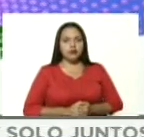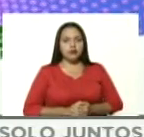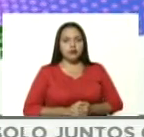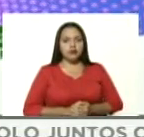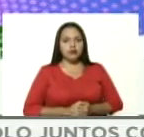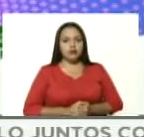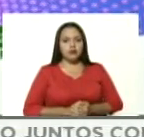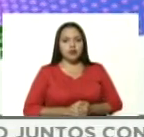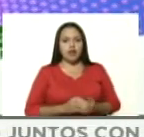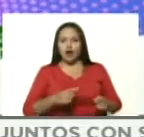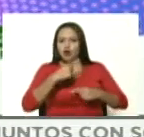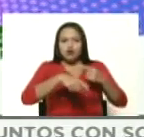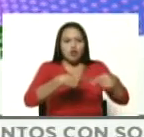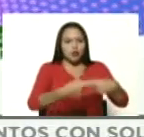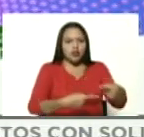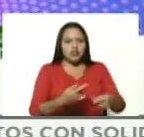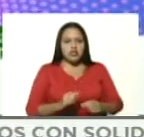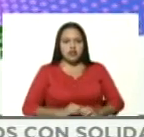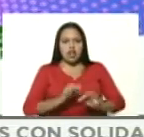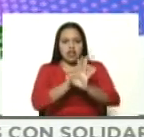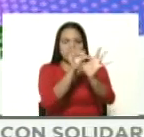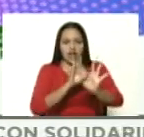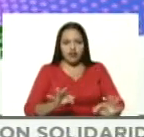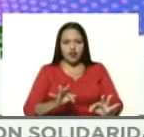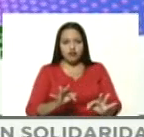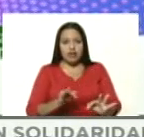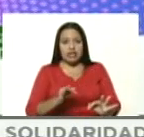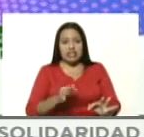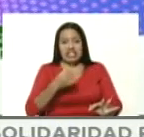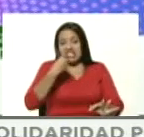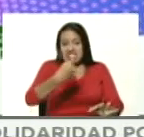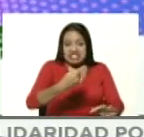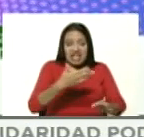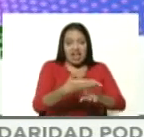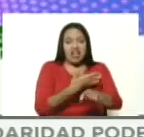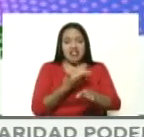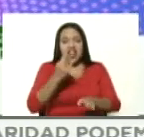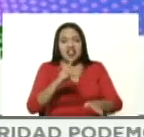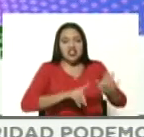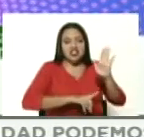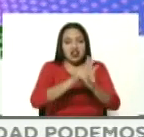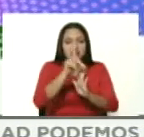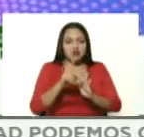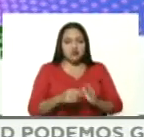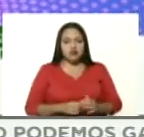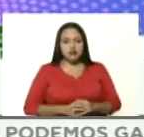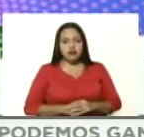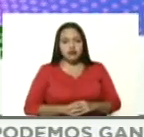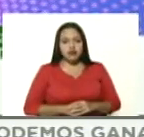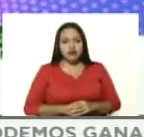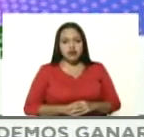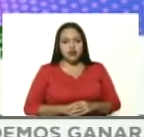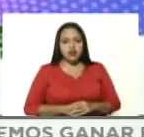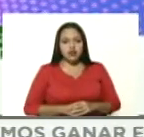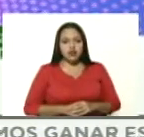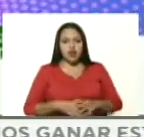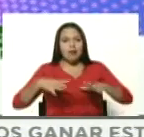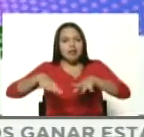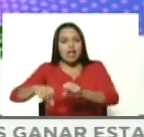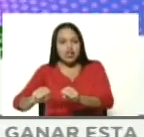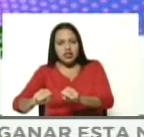los impactos del modelo llamado desarrollista para entonces, del modelo